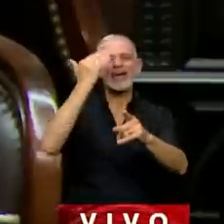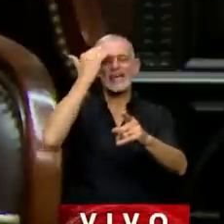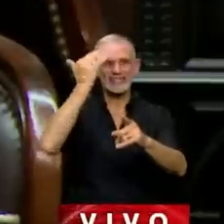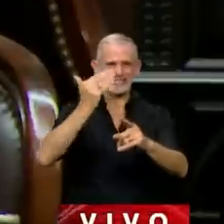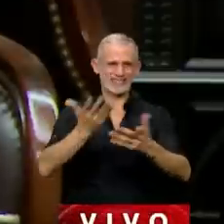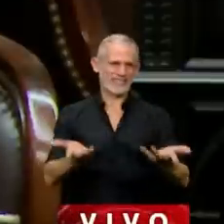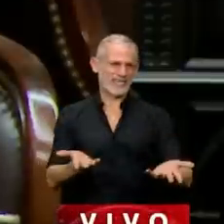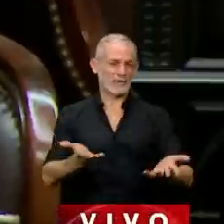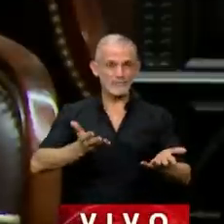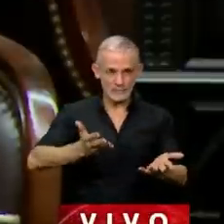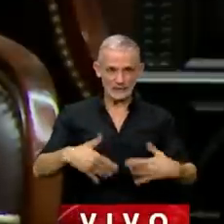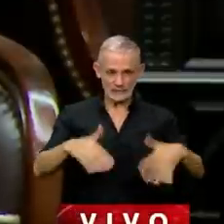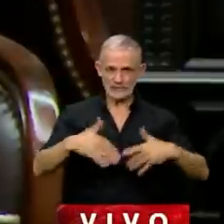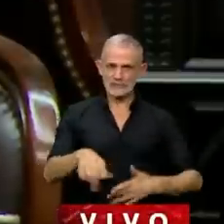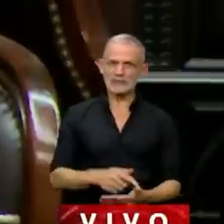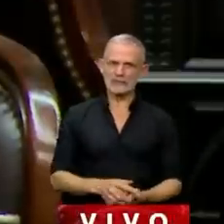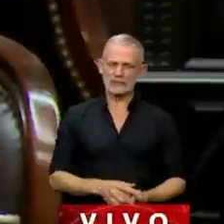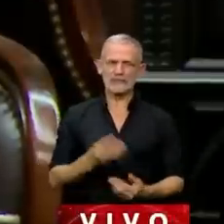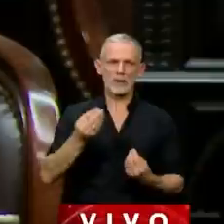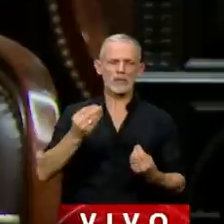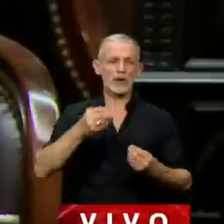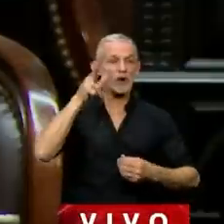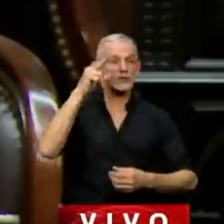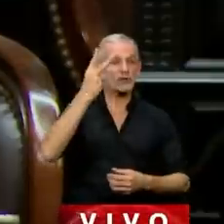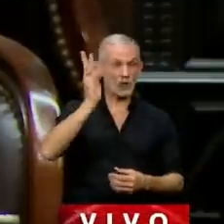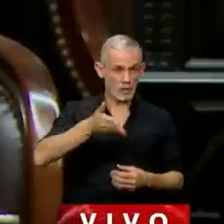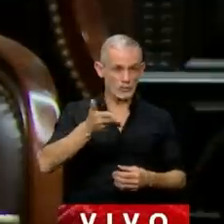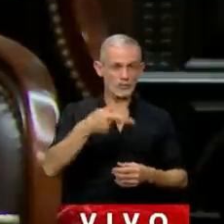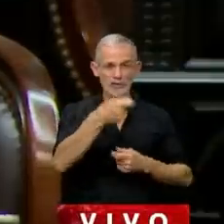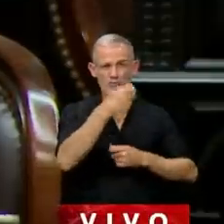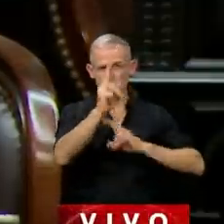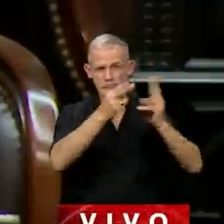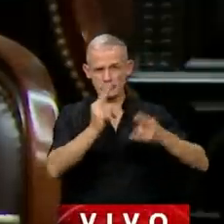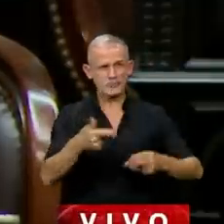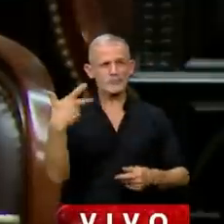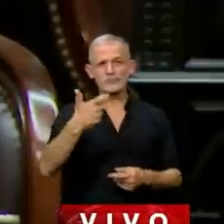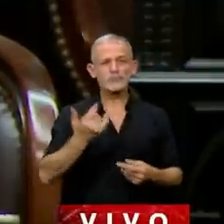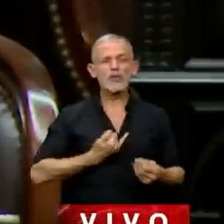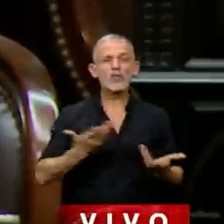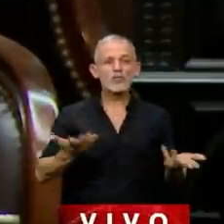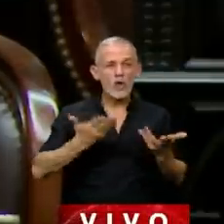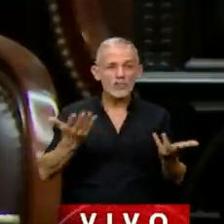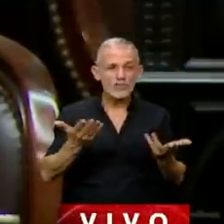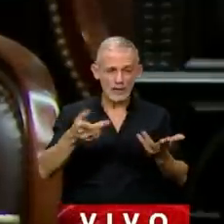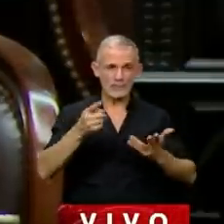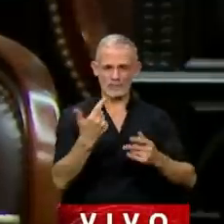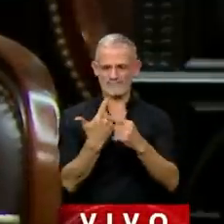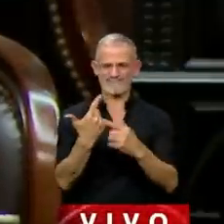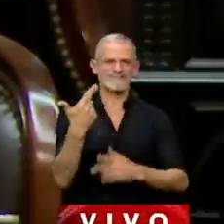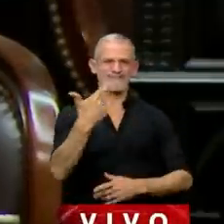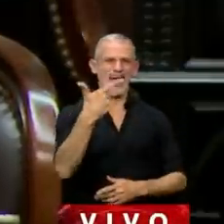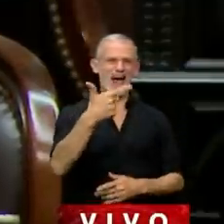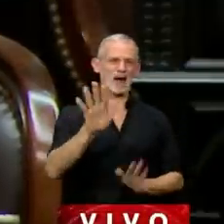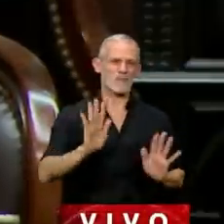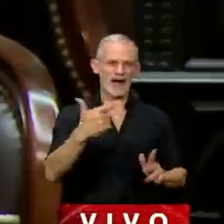15. Y traigo estos datos a colación porque el 82% de estos homicidios se cometen con armas de